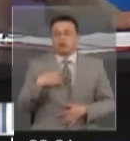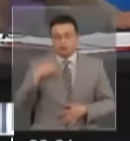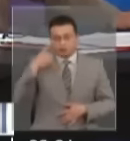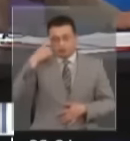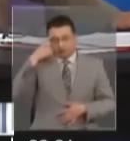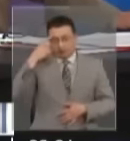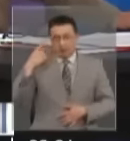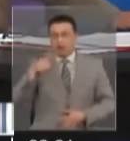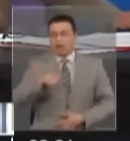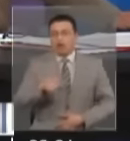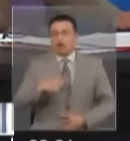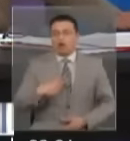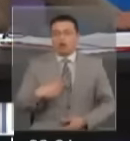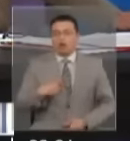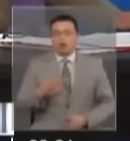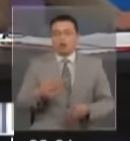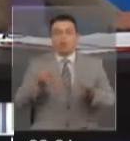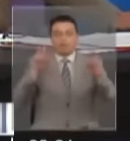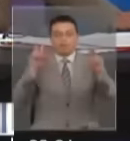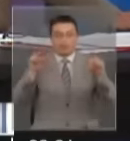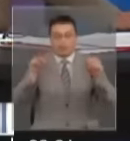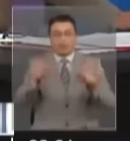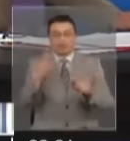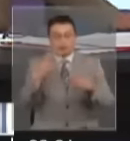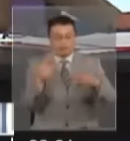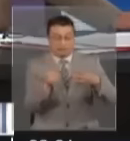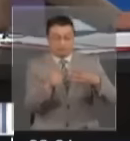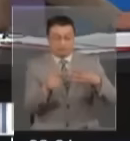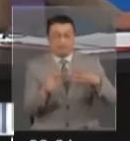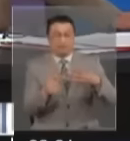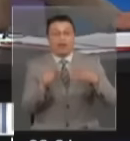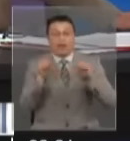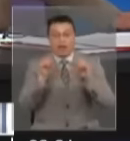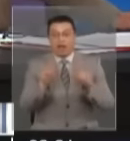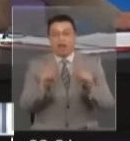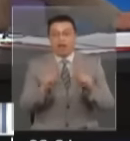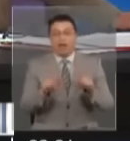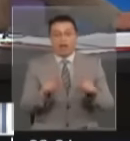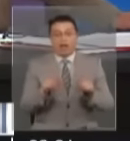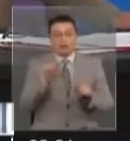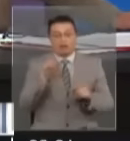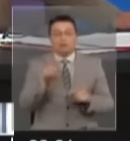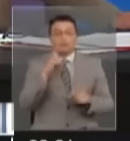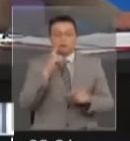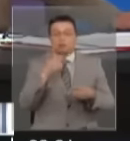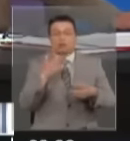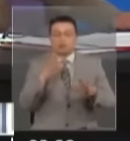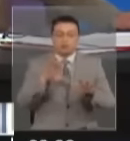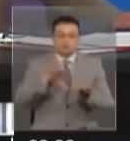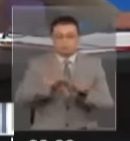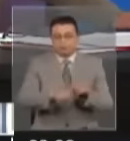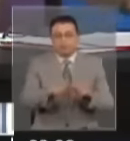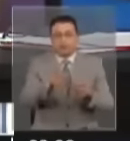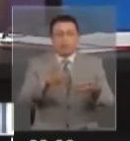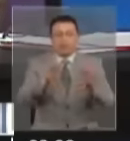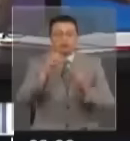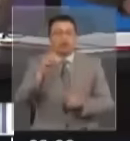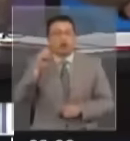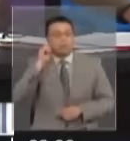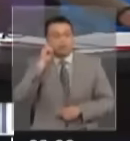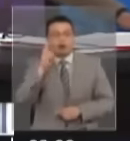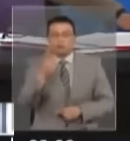estoy en el tema de las 3 causales, creo que ahí hay una coartación al derecho de la mujer en temas que son